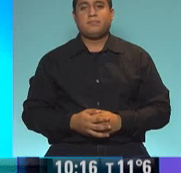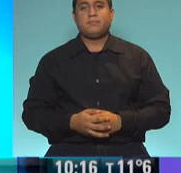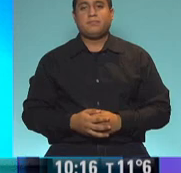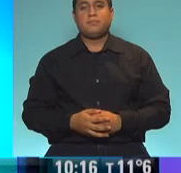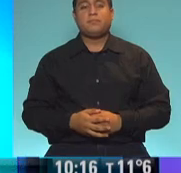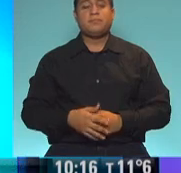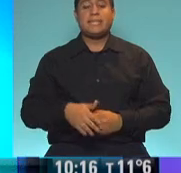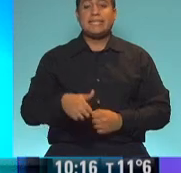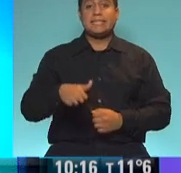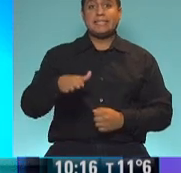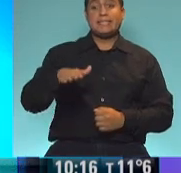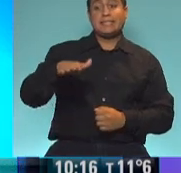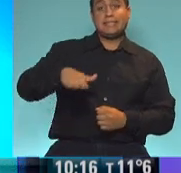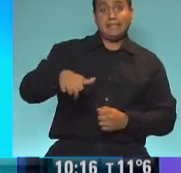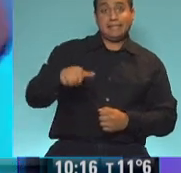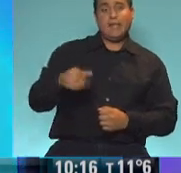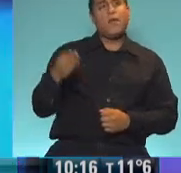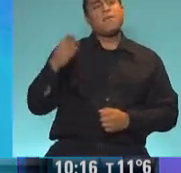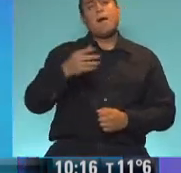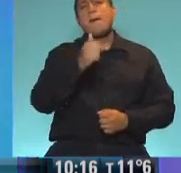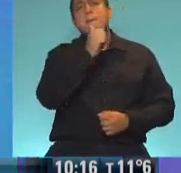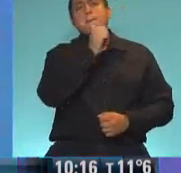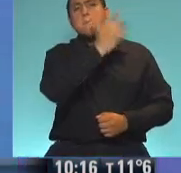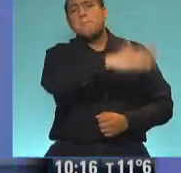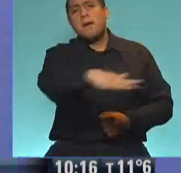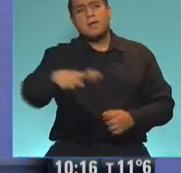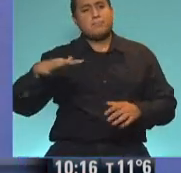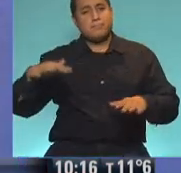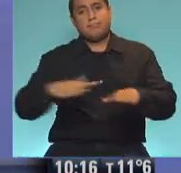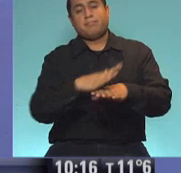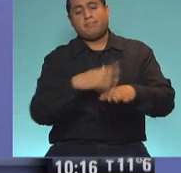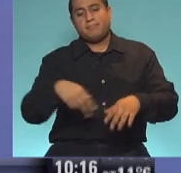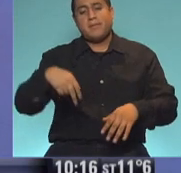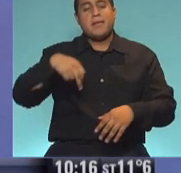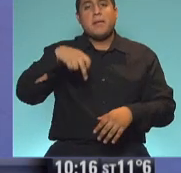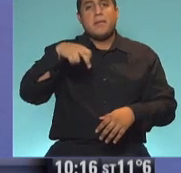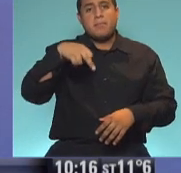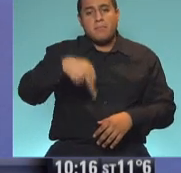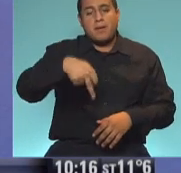El chiquilín va por la playa saltando en un pie.